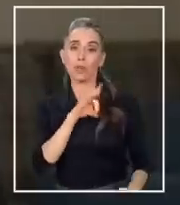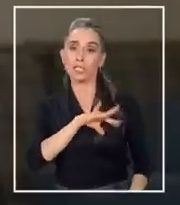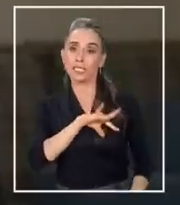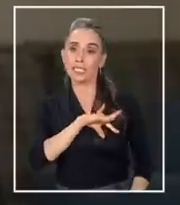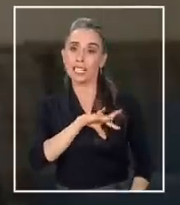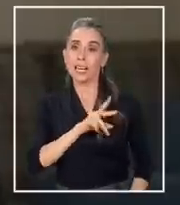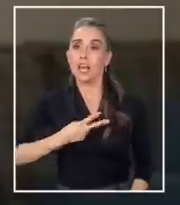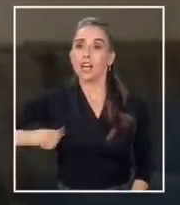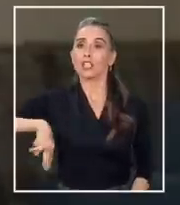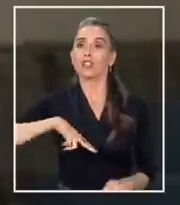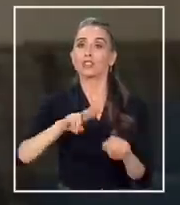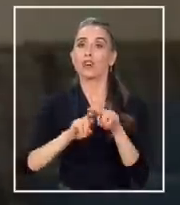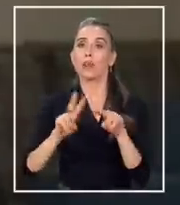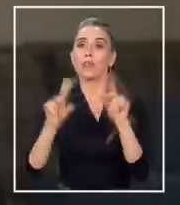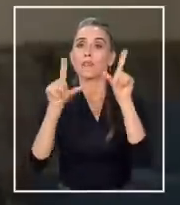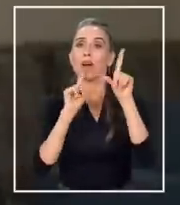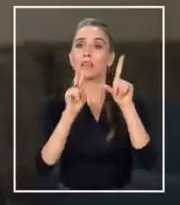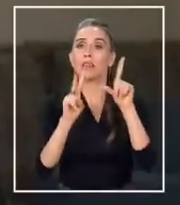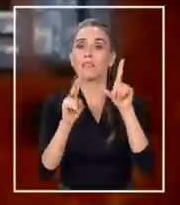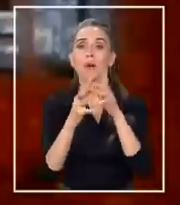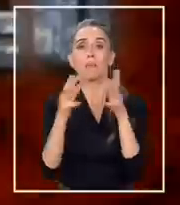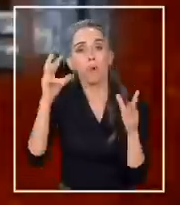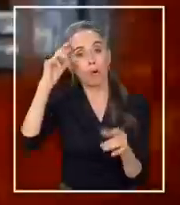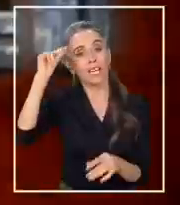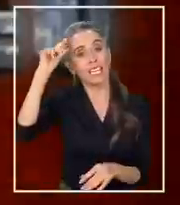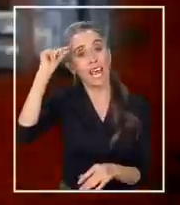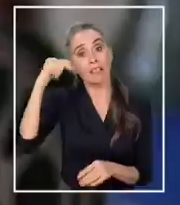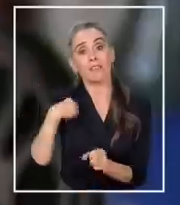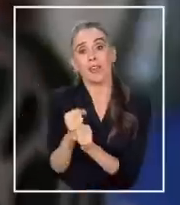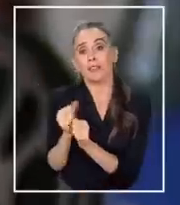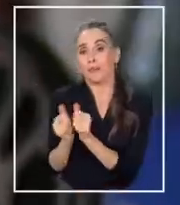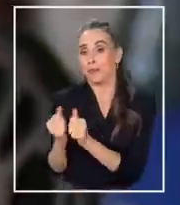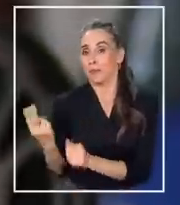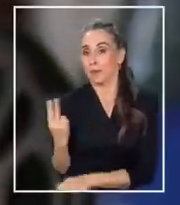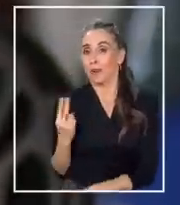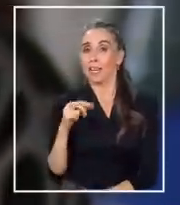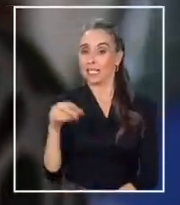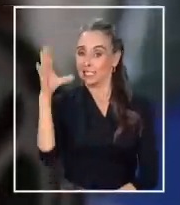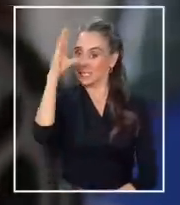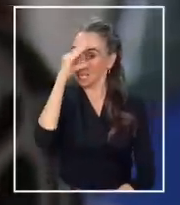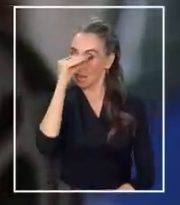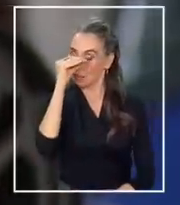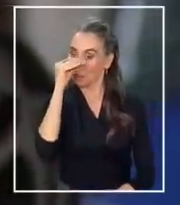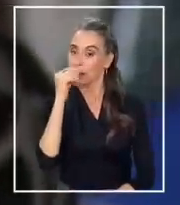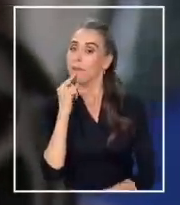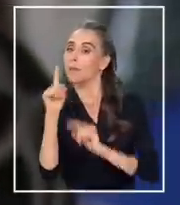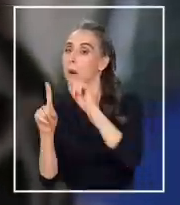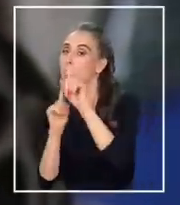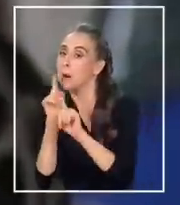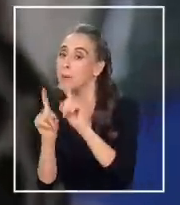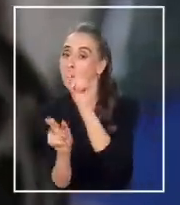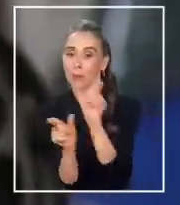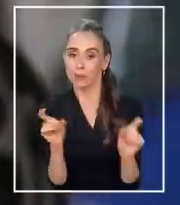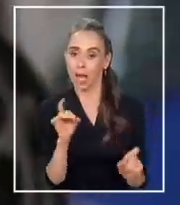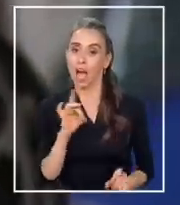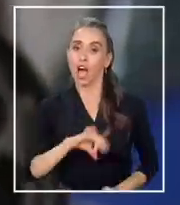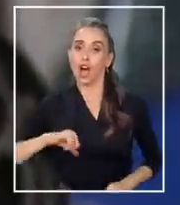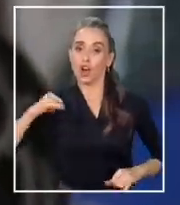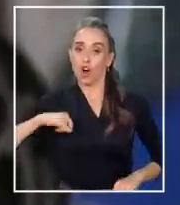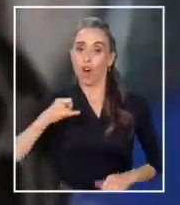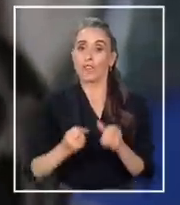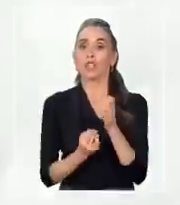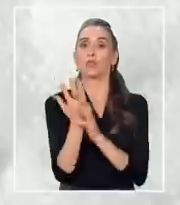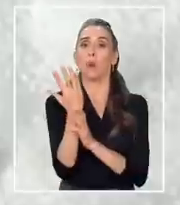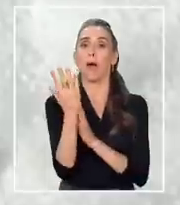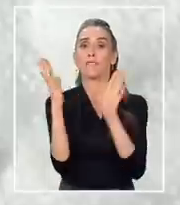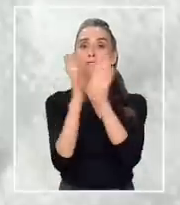y hacíamos una televisión súper creativa. Esta noche vamos a interrogar a los jóvenes del nuevo cine